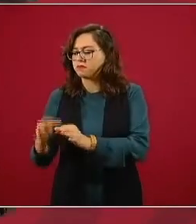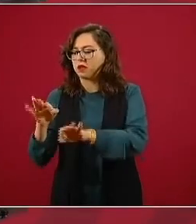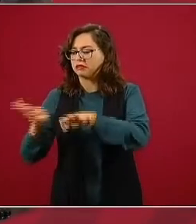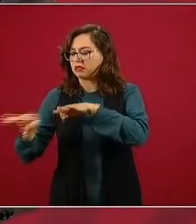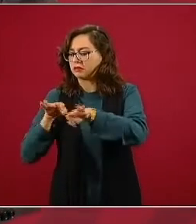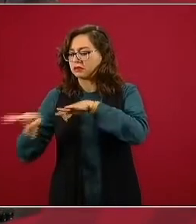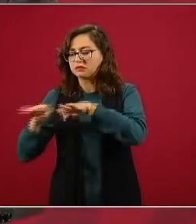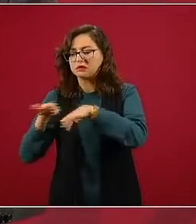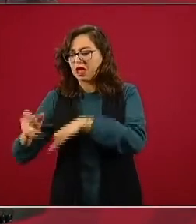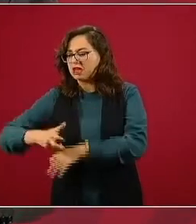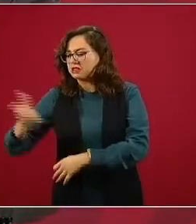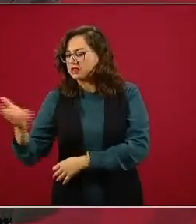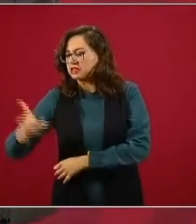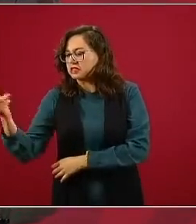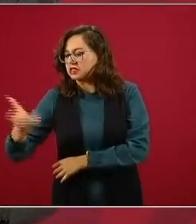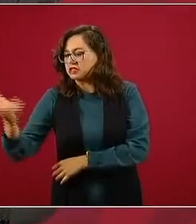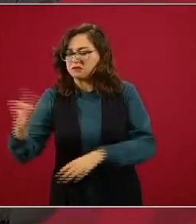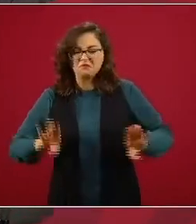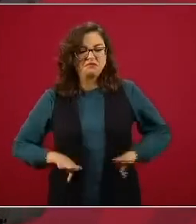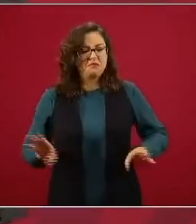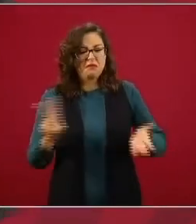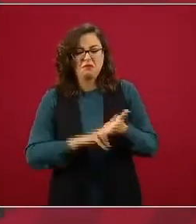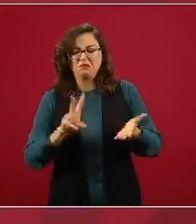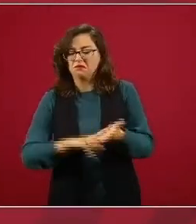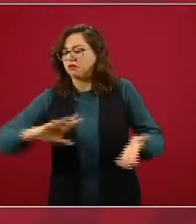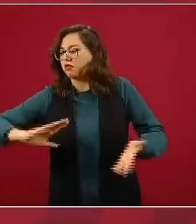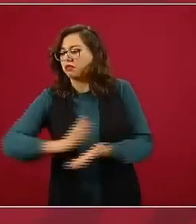puro pragmatismo, pues